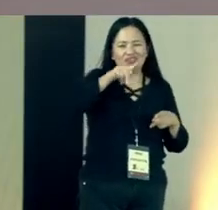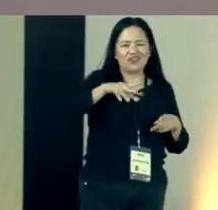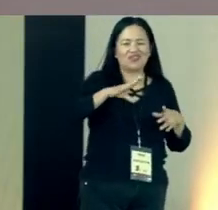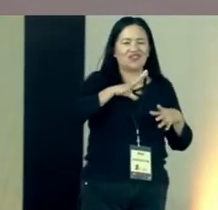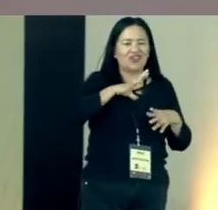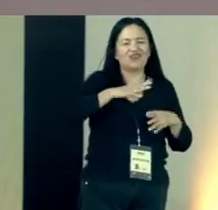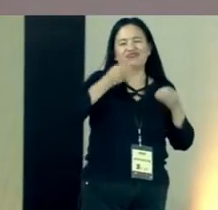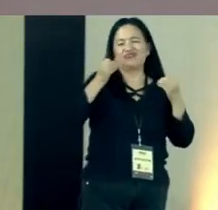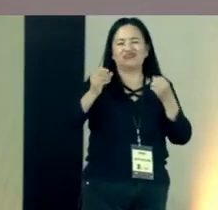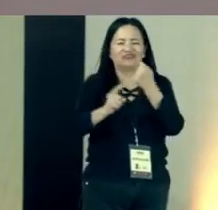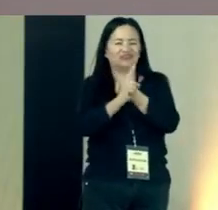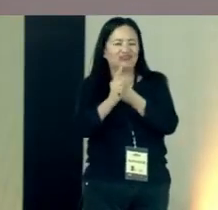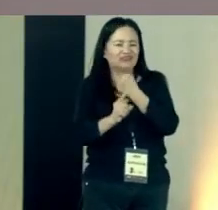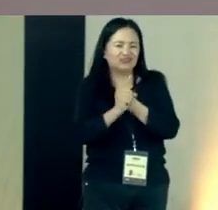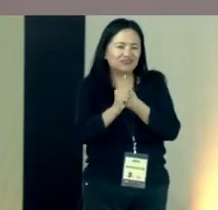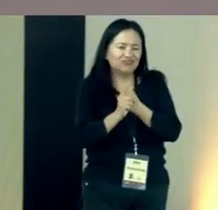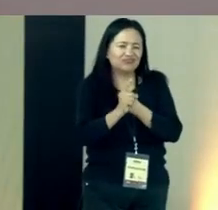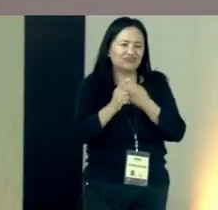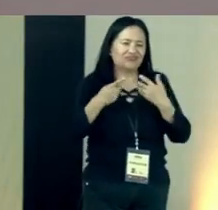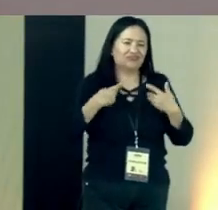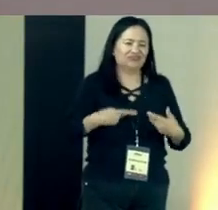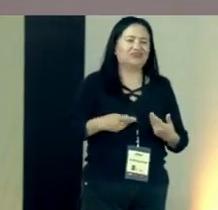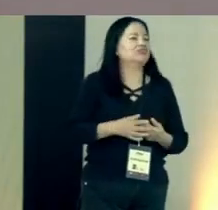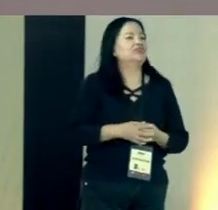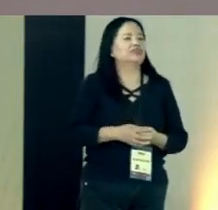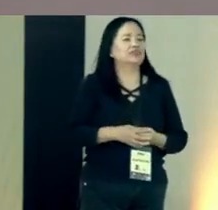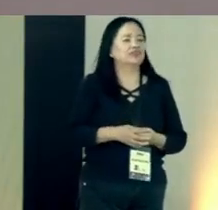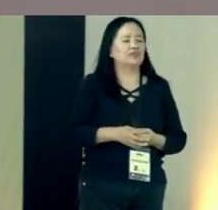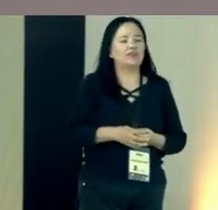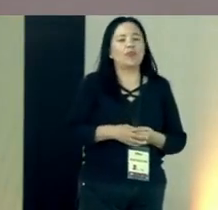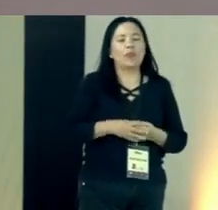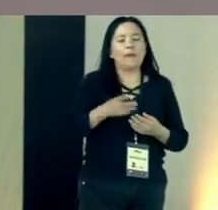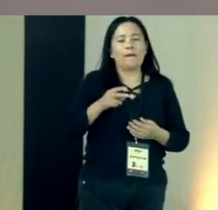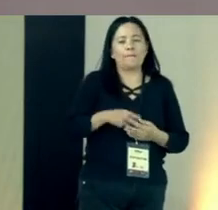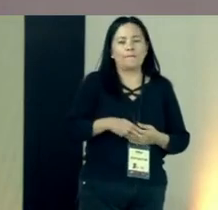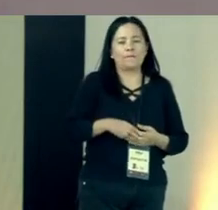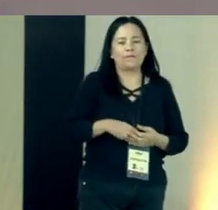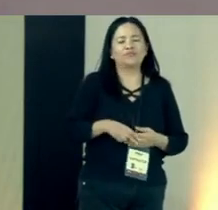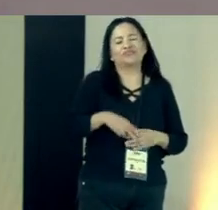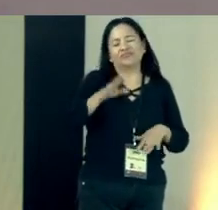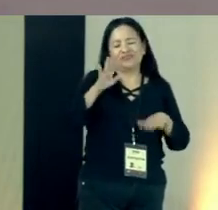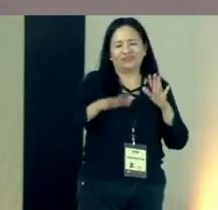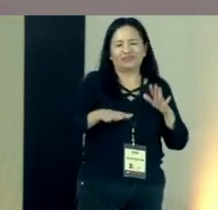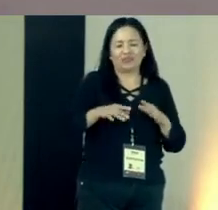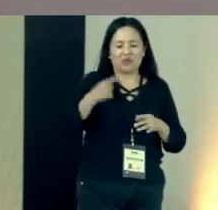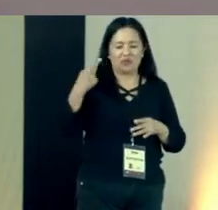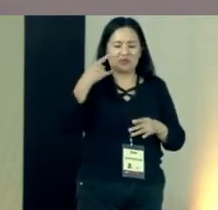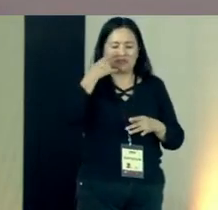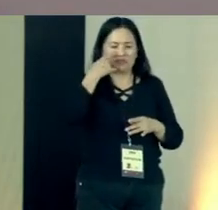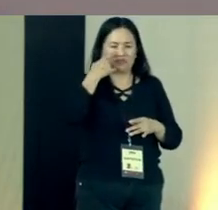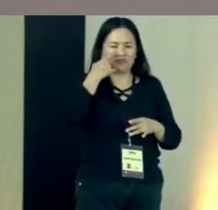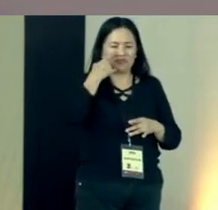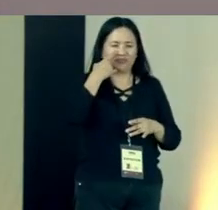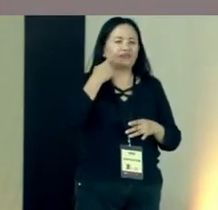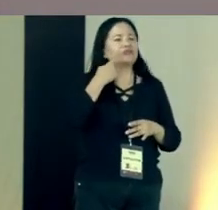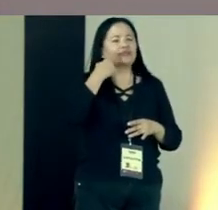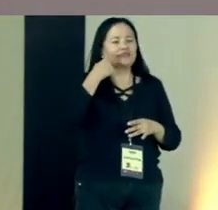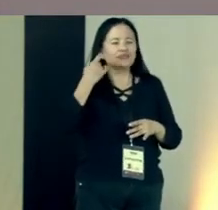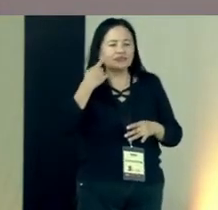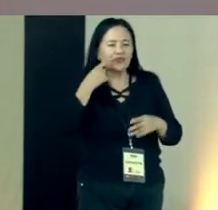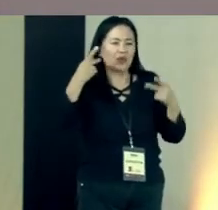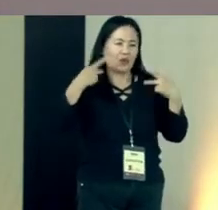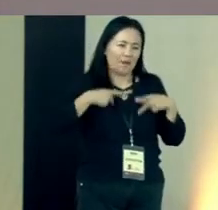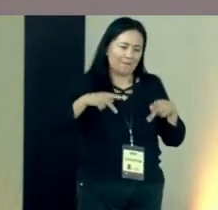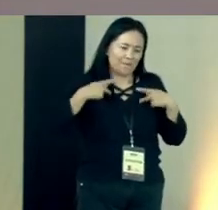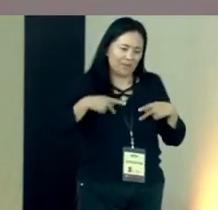de contradicciones y regida por las relaciones de favor. Si bien es cierto que fueron raras las veces que el autor centró su atención